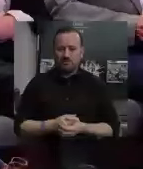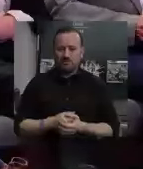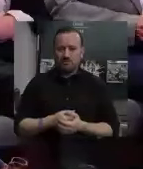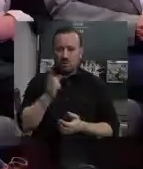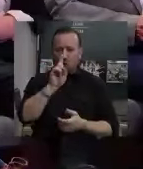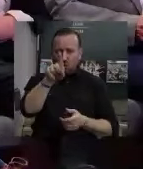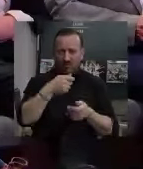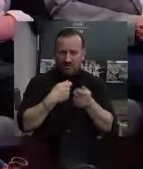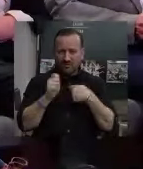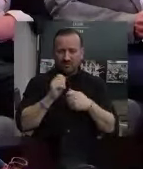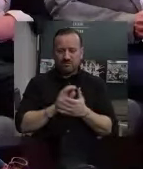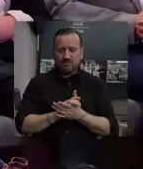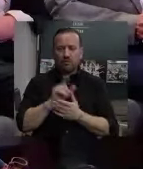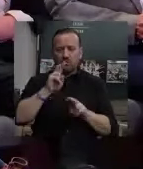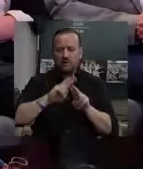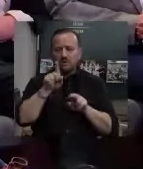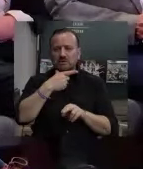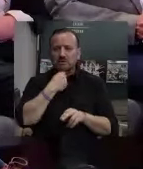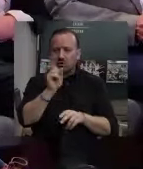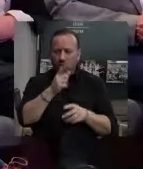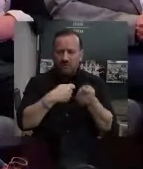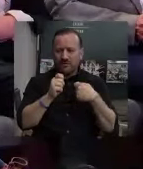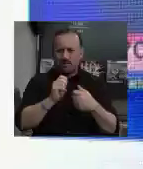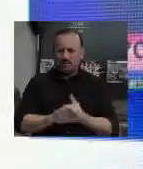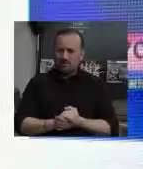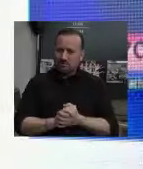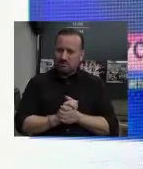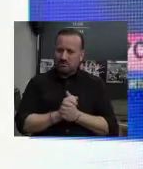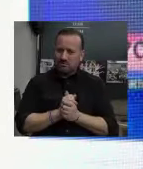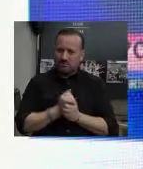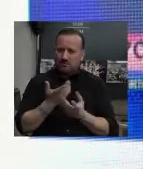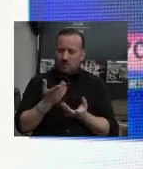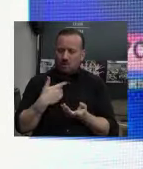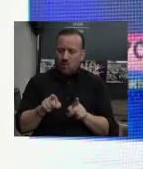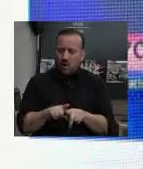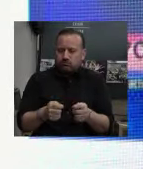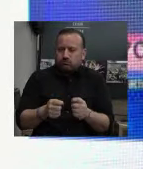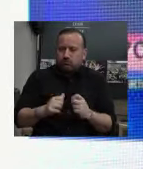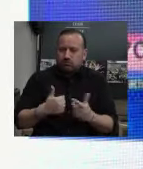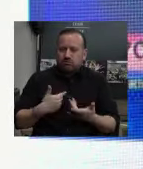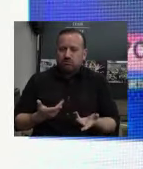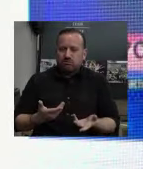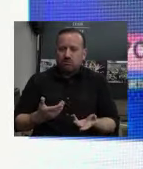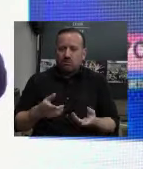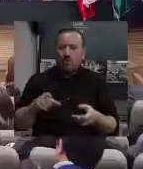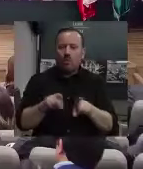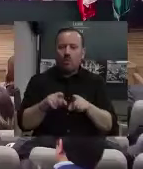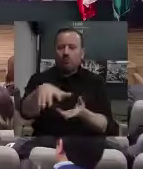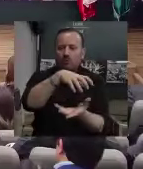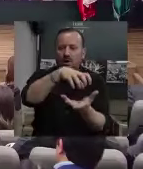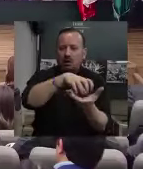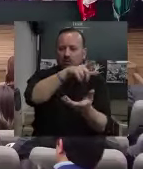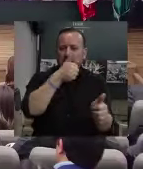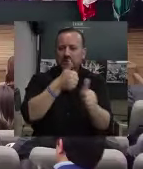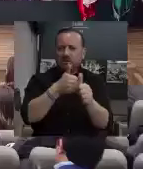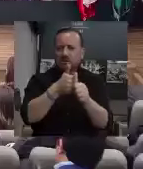vendas hacer lo que quieras pero no vendas y fue el desafío porque es un campus cerca